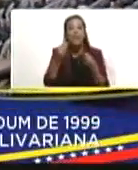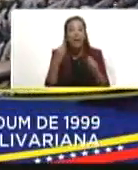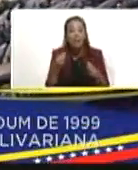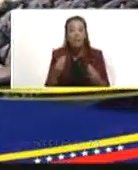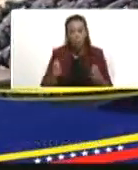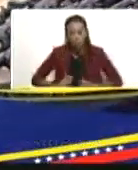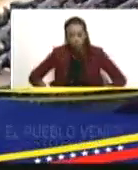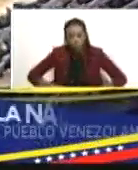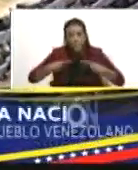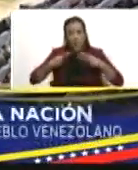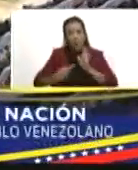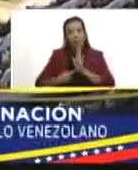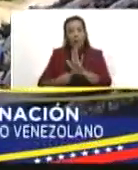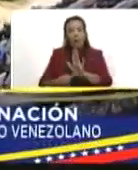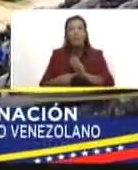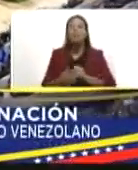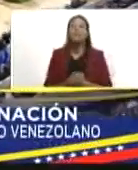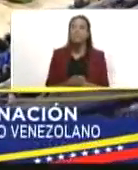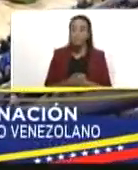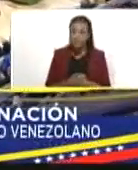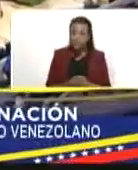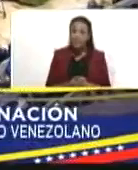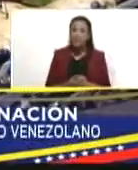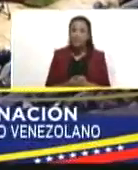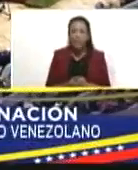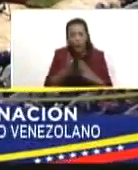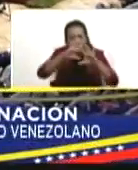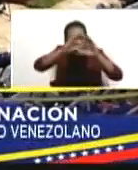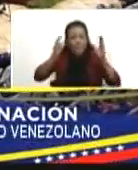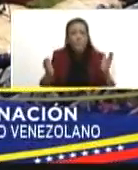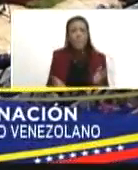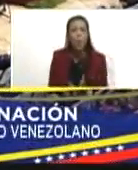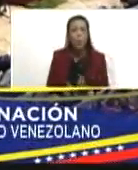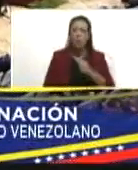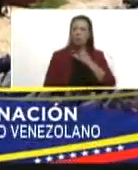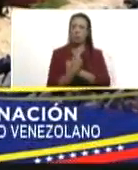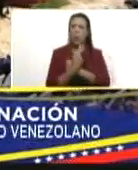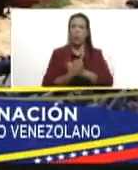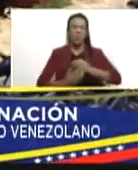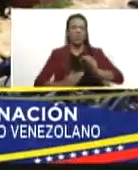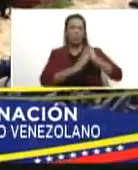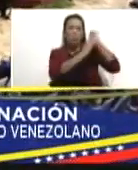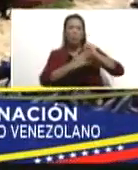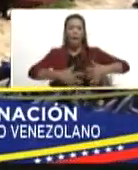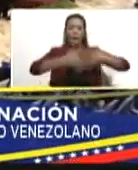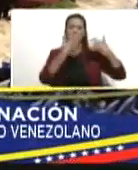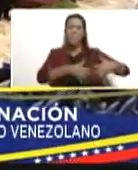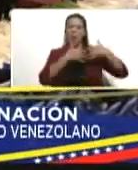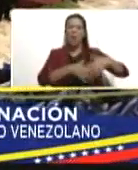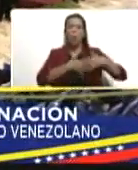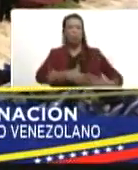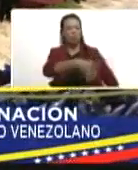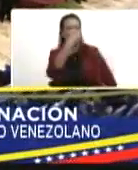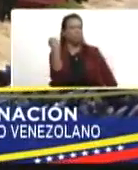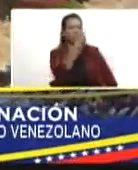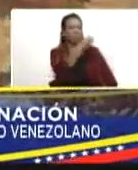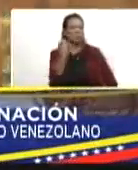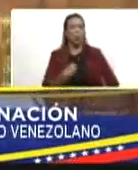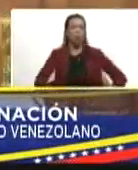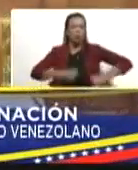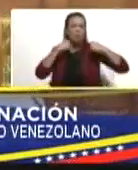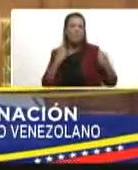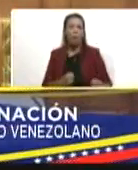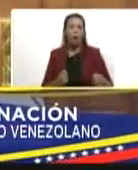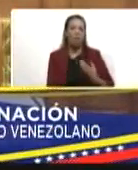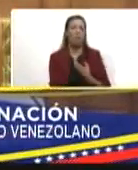nuestra vida en un mundo donde se imponen regímenes empresariales corporativos y